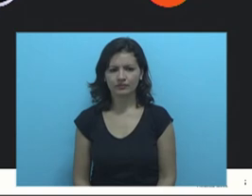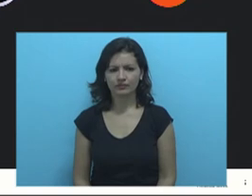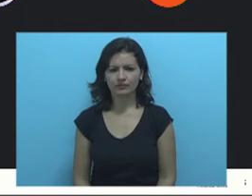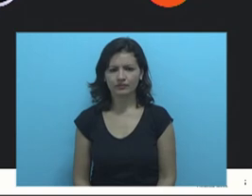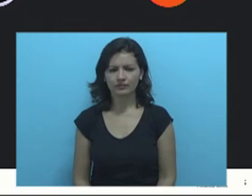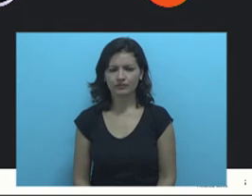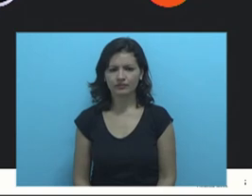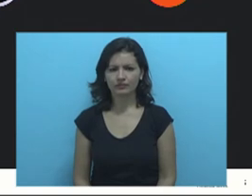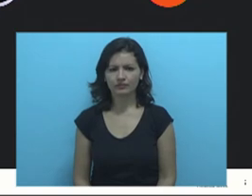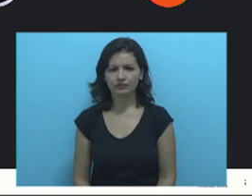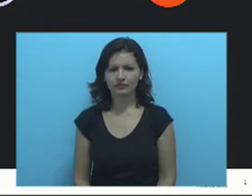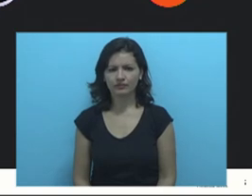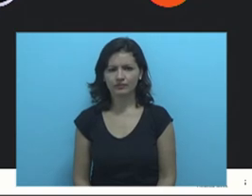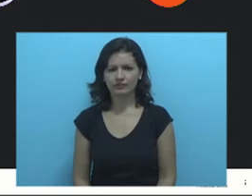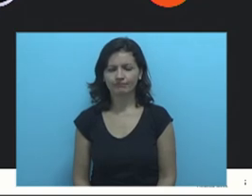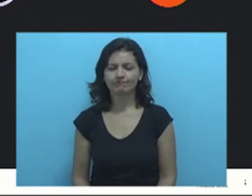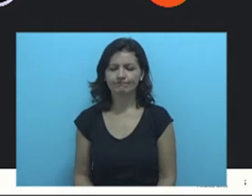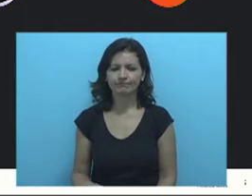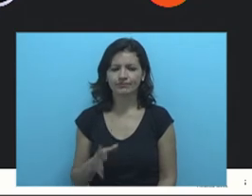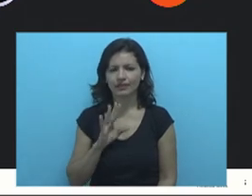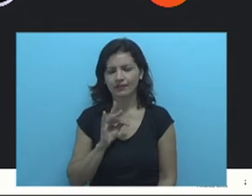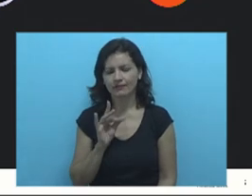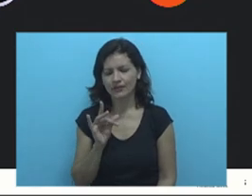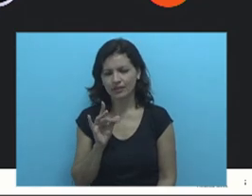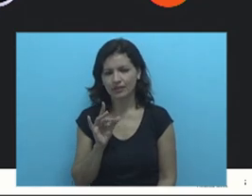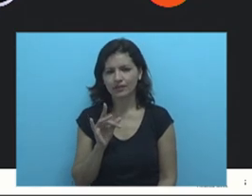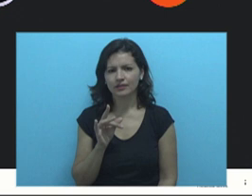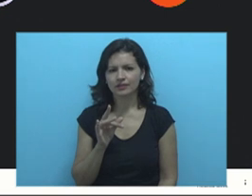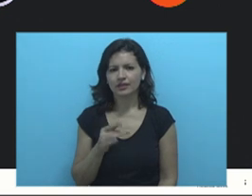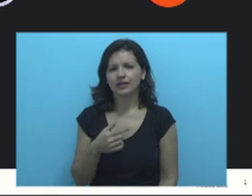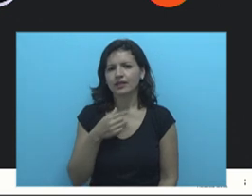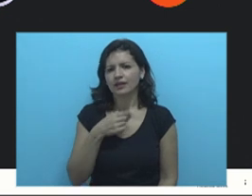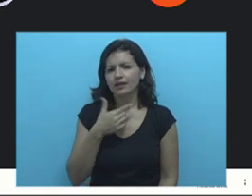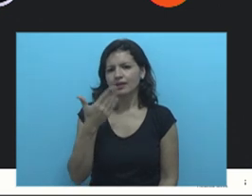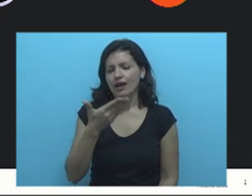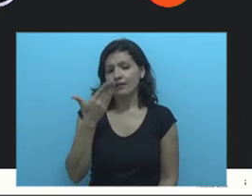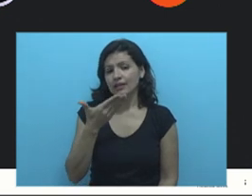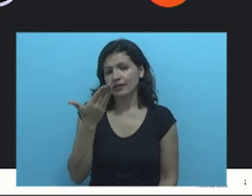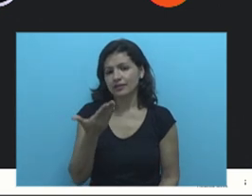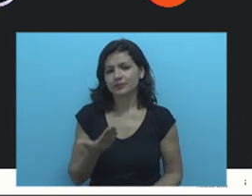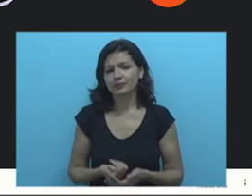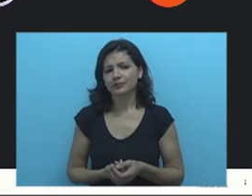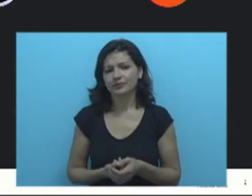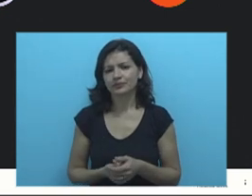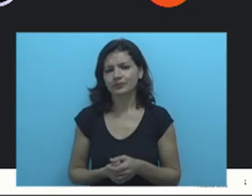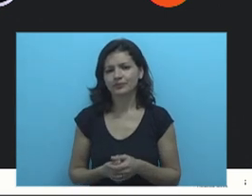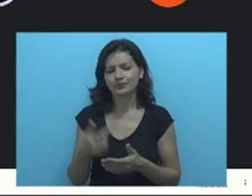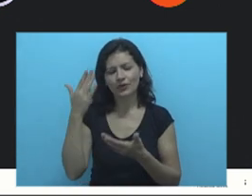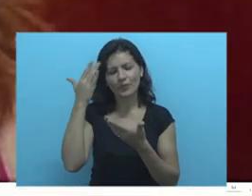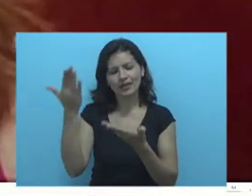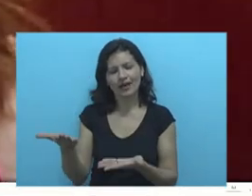Bueno, un momento muy difícil, pero no quería estar ausente en este en este homenaje, en